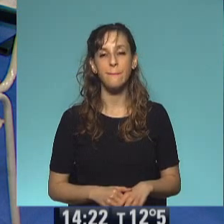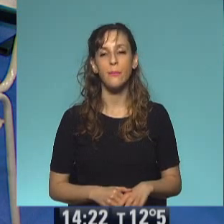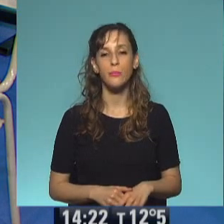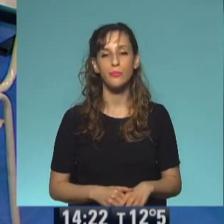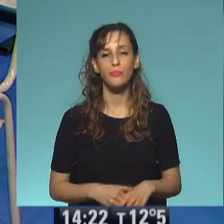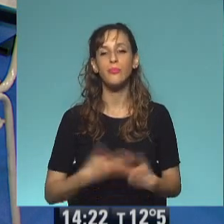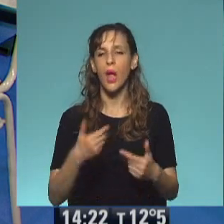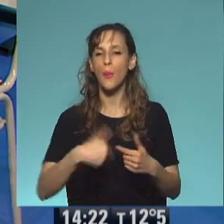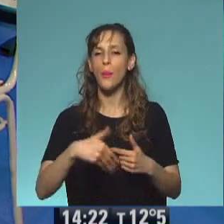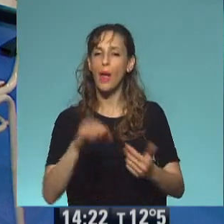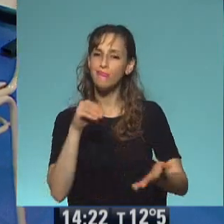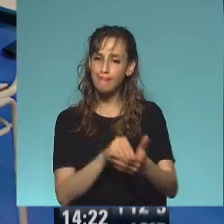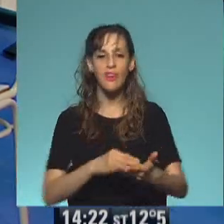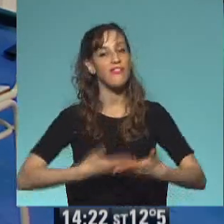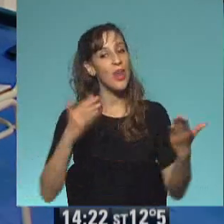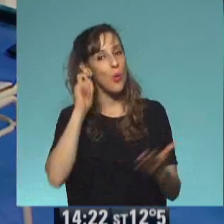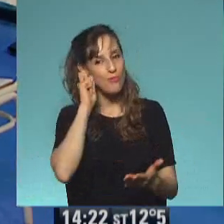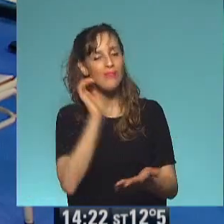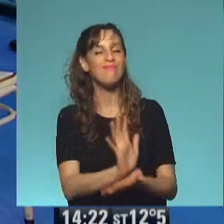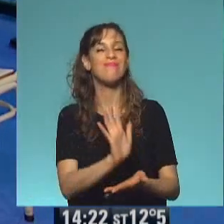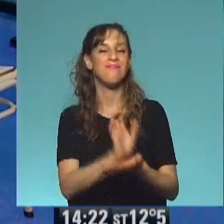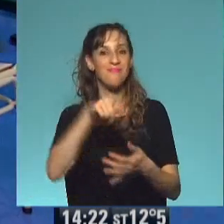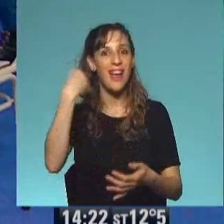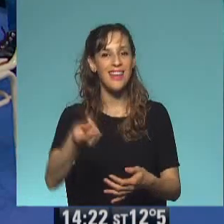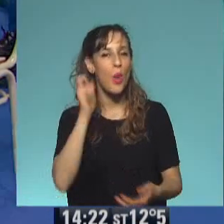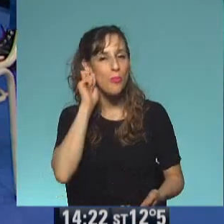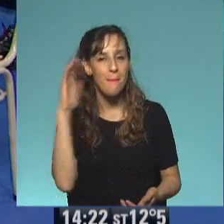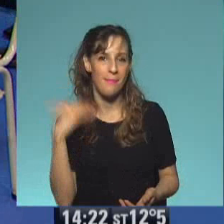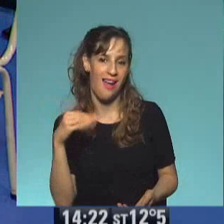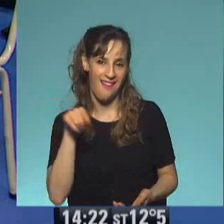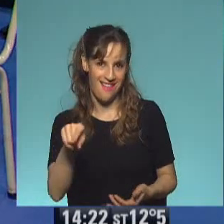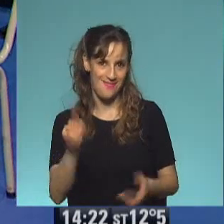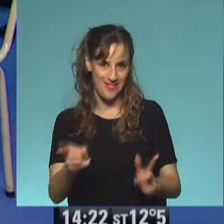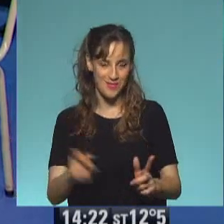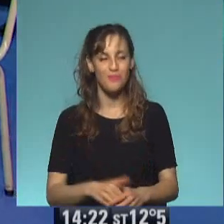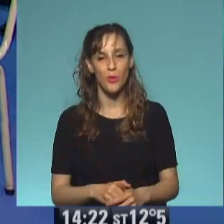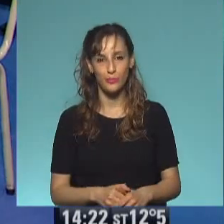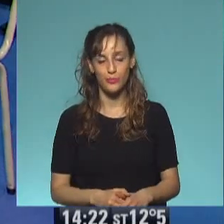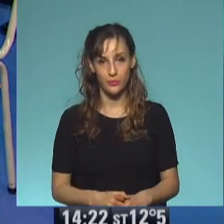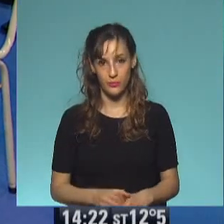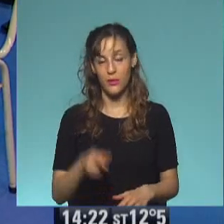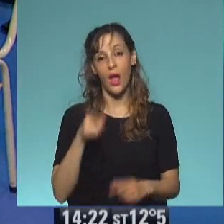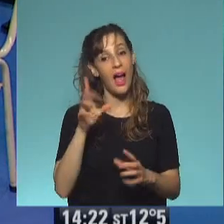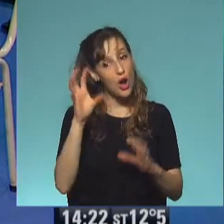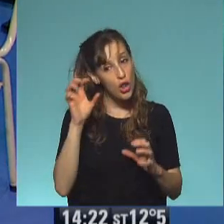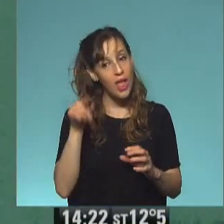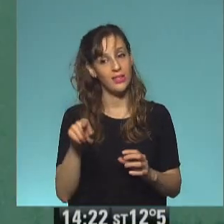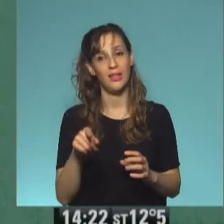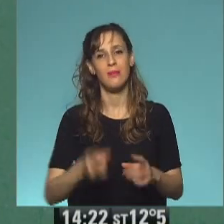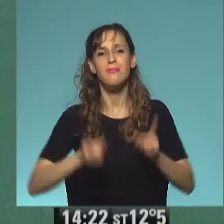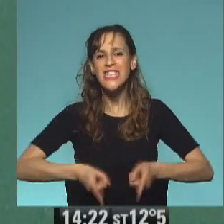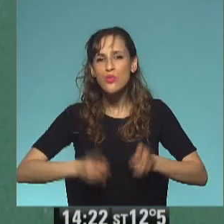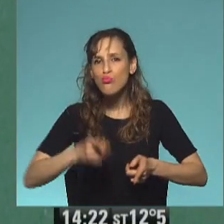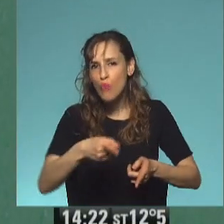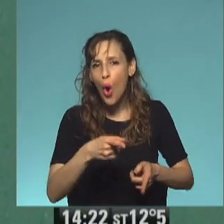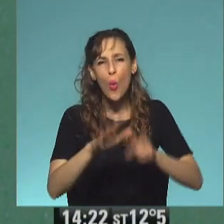feliz cumple. Porque foto, es de mañana. Que es para foto mañana. Al pizarrón para que tengan un ejemplo. Pero acuérdense que no tiene que ser este